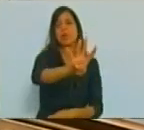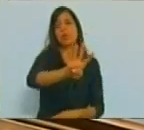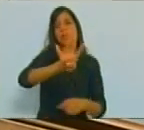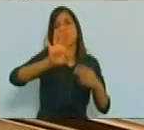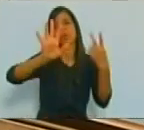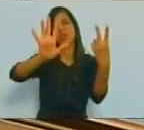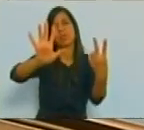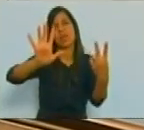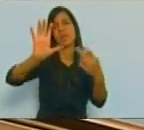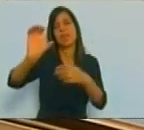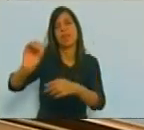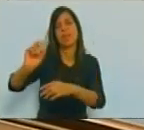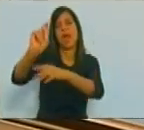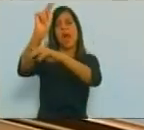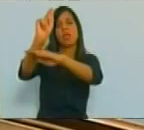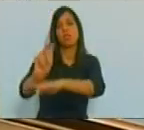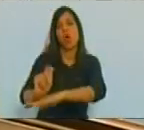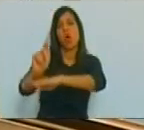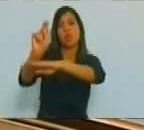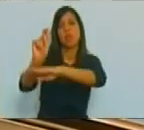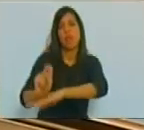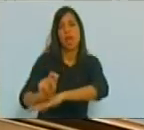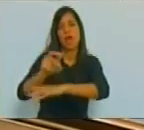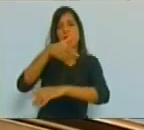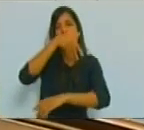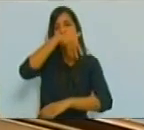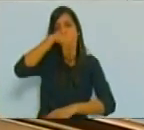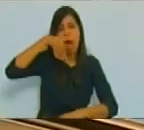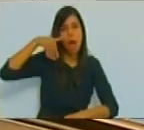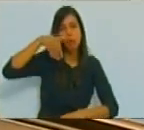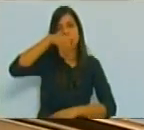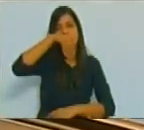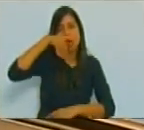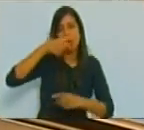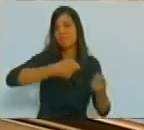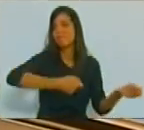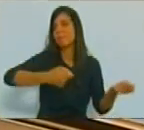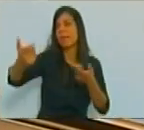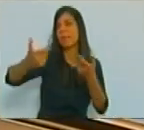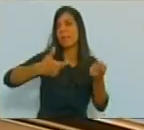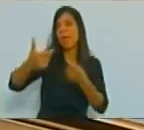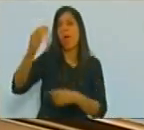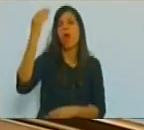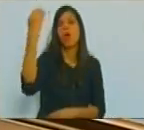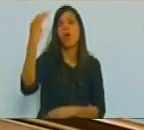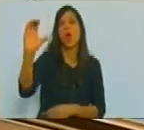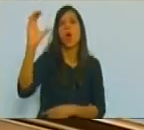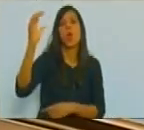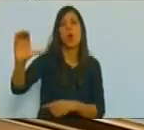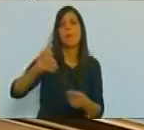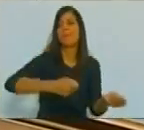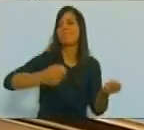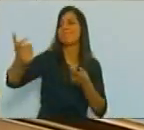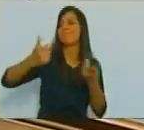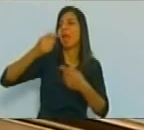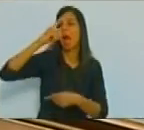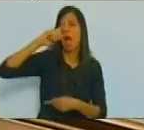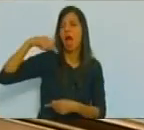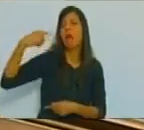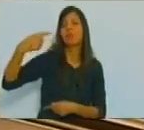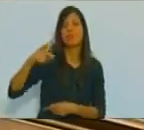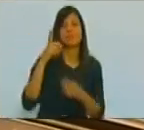470 toneladas métricas de cocaína proveniente nada más de colombia para que tengan una referencia